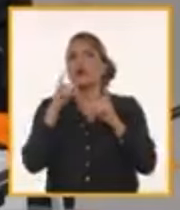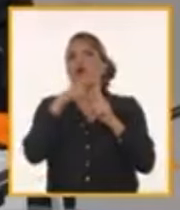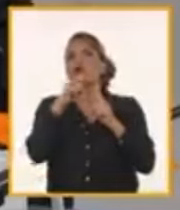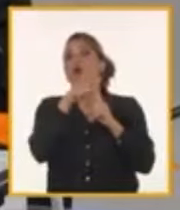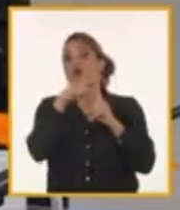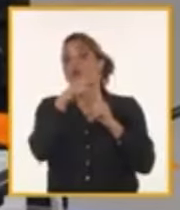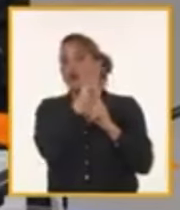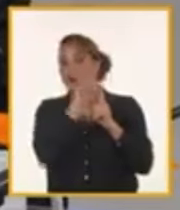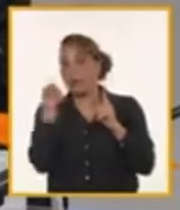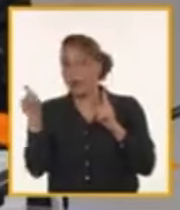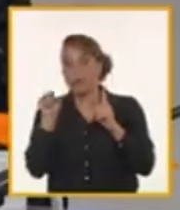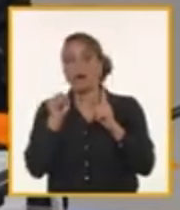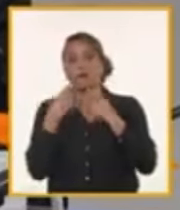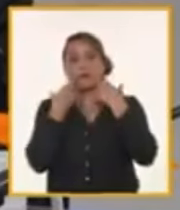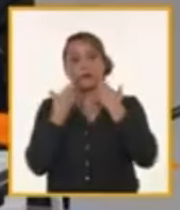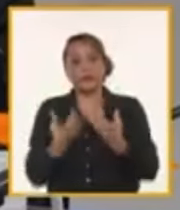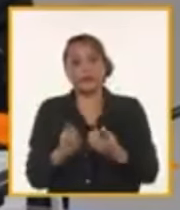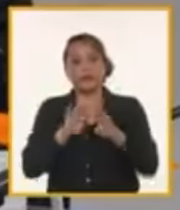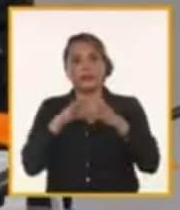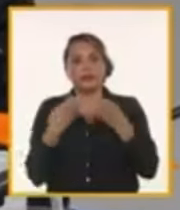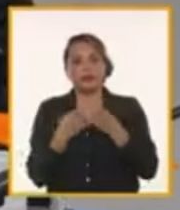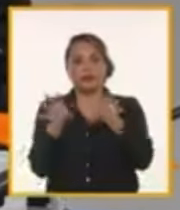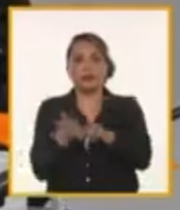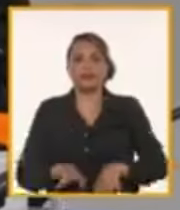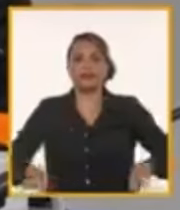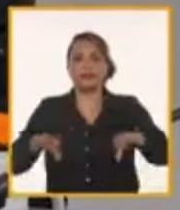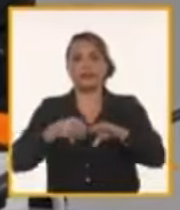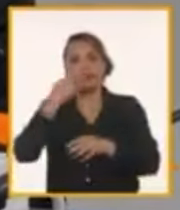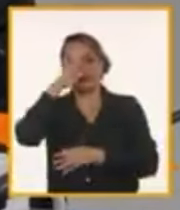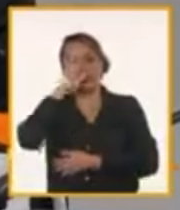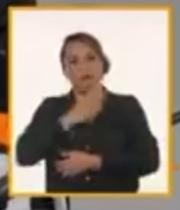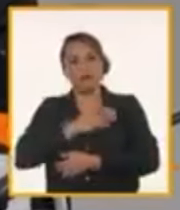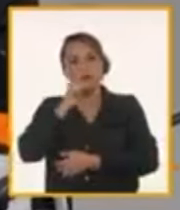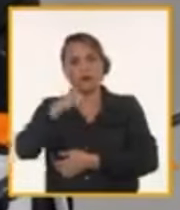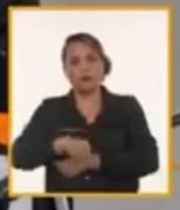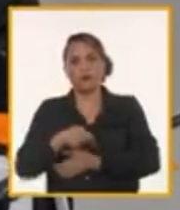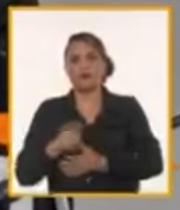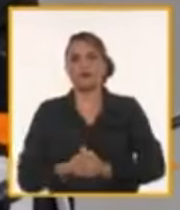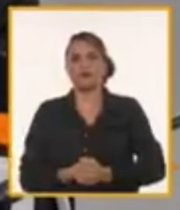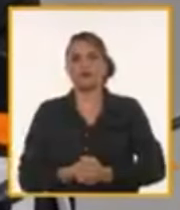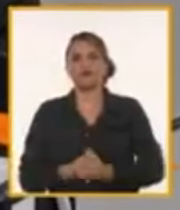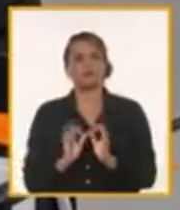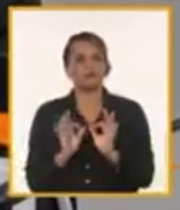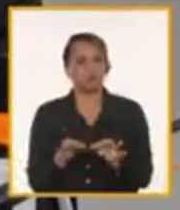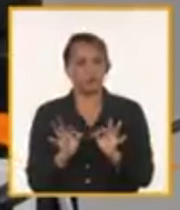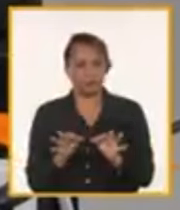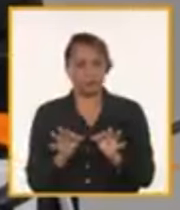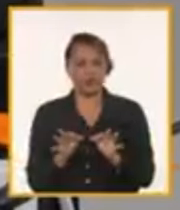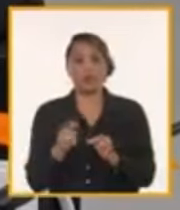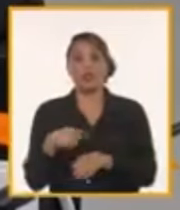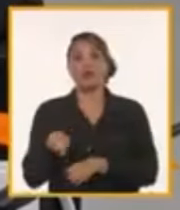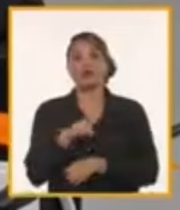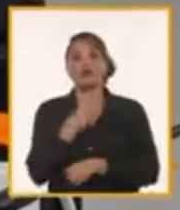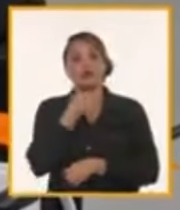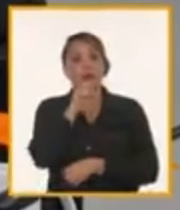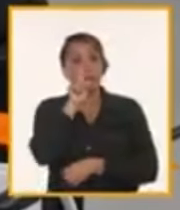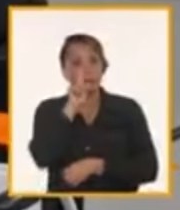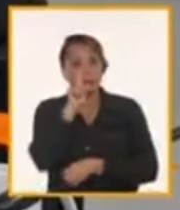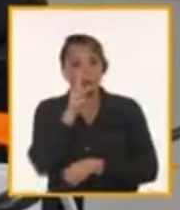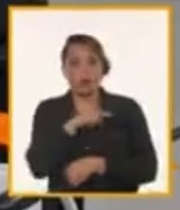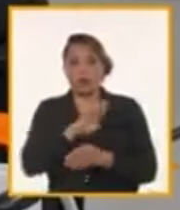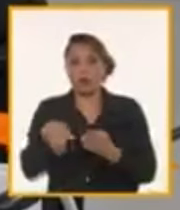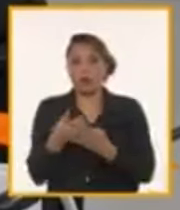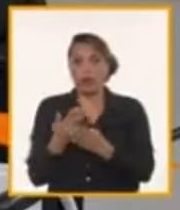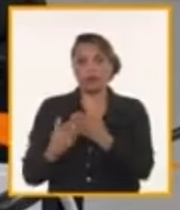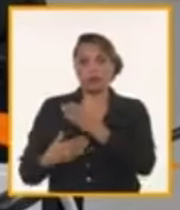tanta importancia tiene en el contexto actual de la nación bueno efectivamente estamos concluyendo en estos días